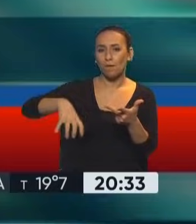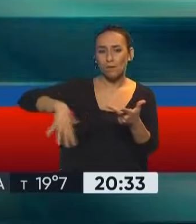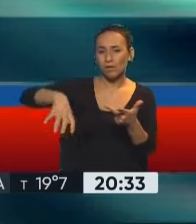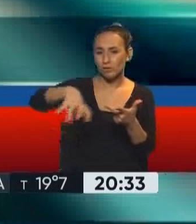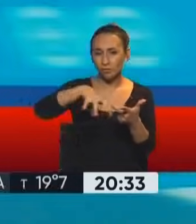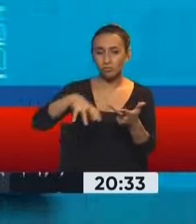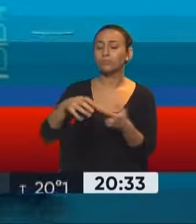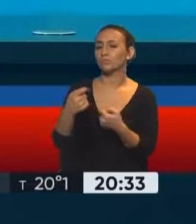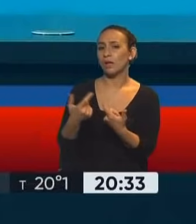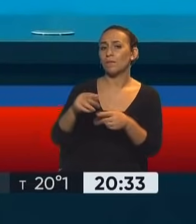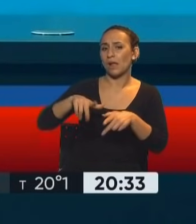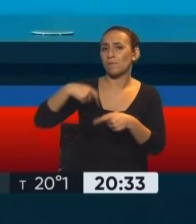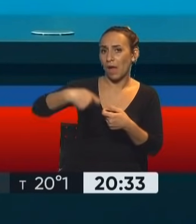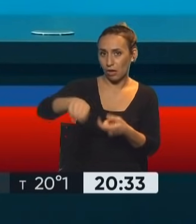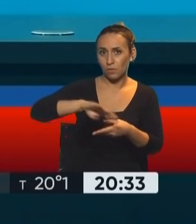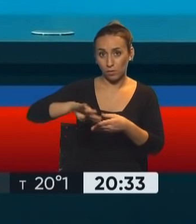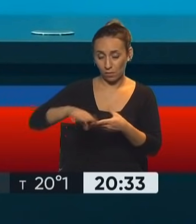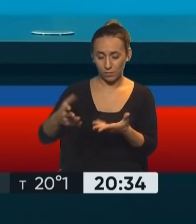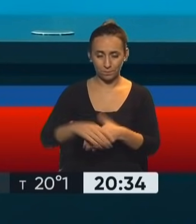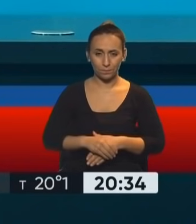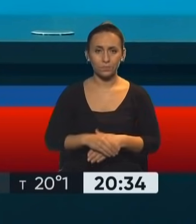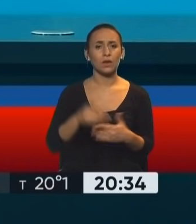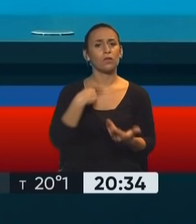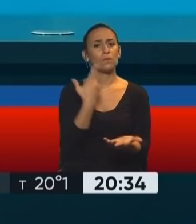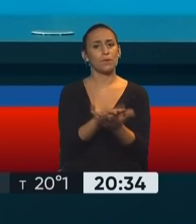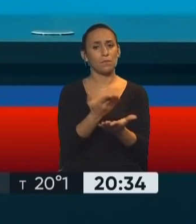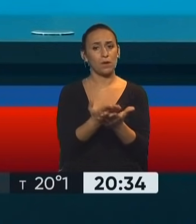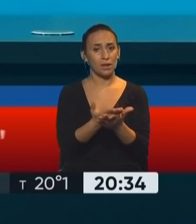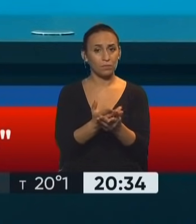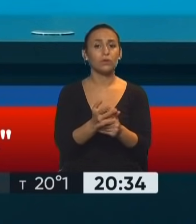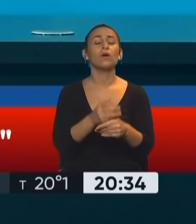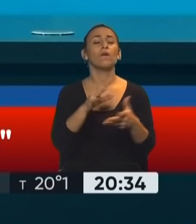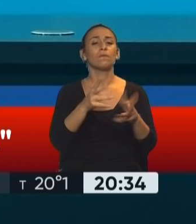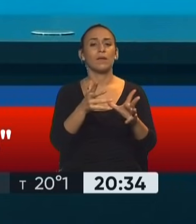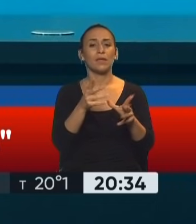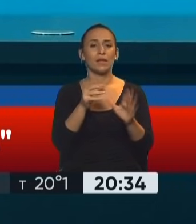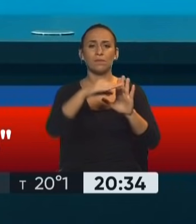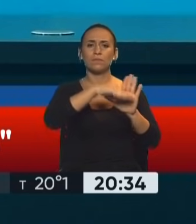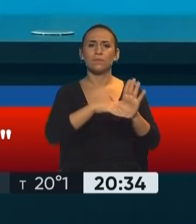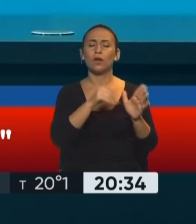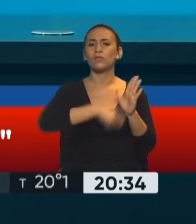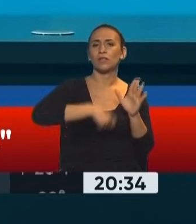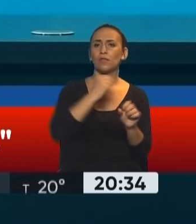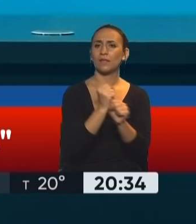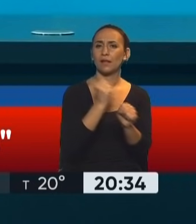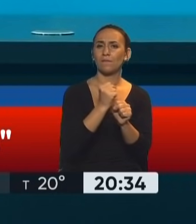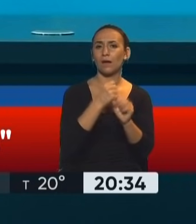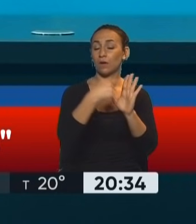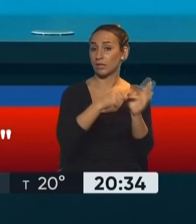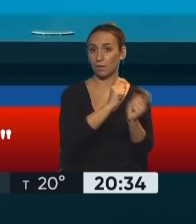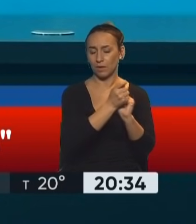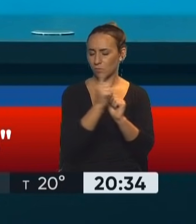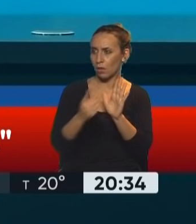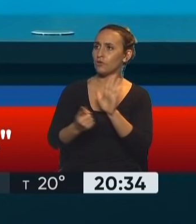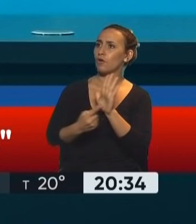límite de monto. Plantear que hay que modificar el esquema de protecciones del contrato de trabajo no es simplemente cambiar la norma jurídica, sino que cambiar